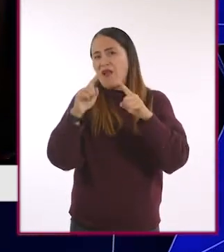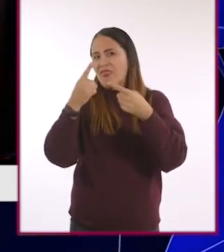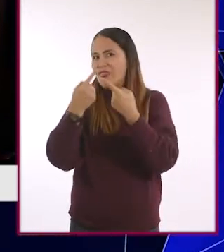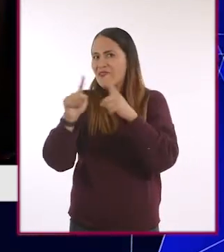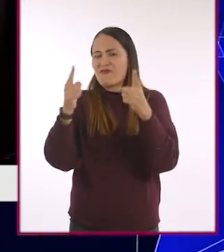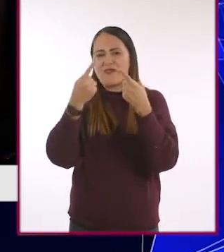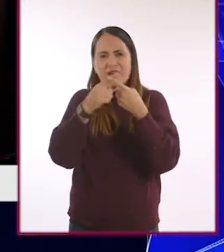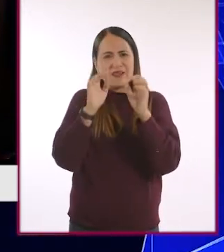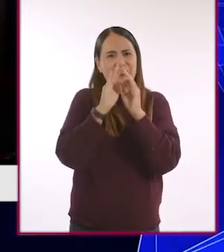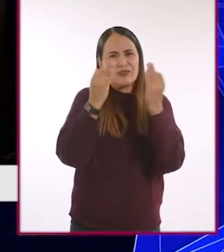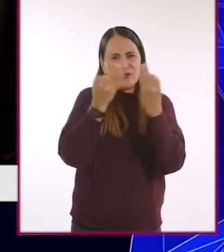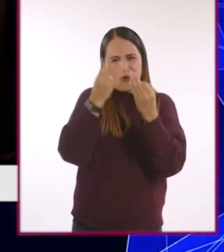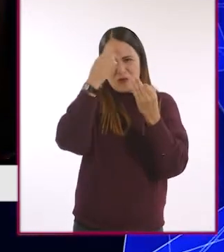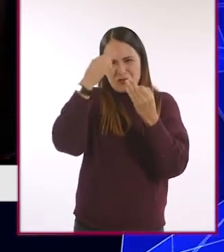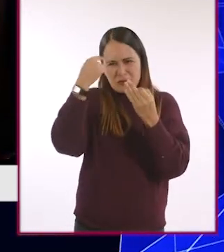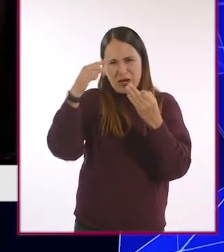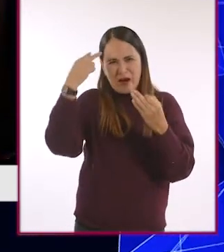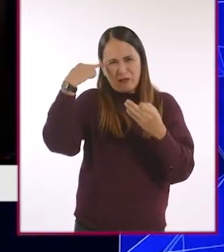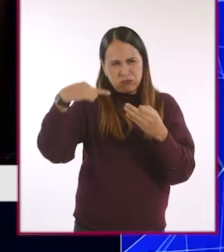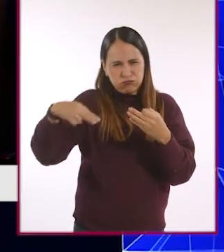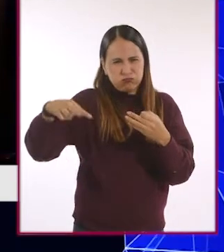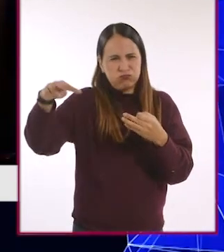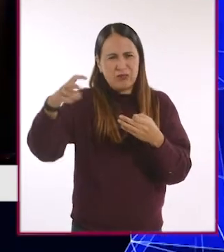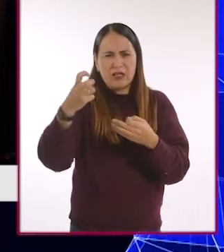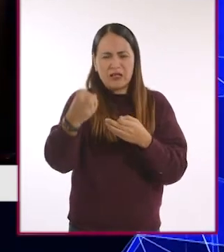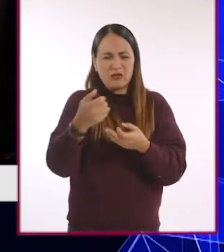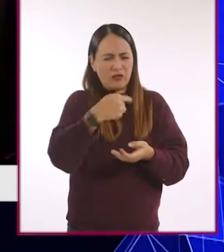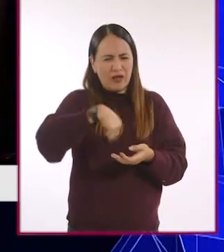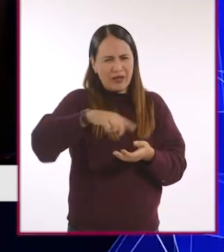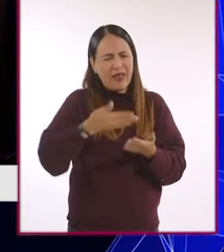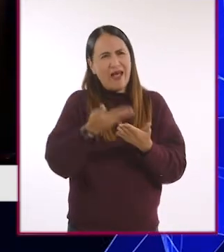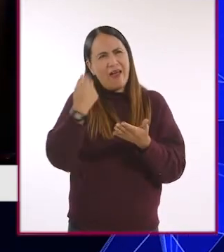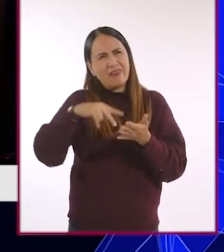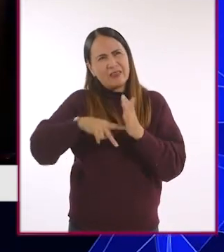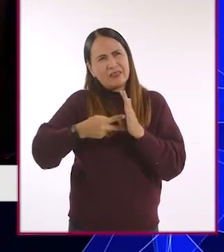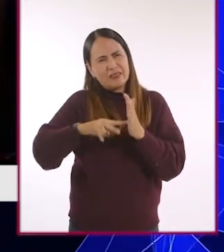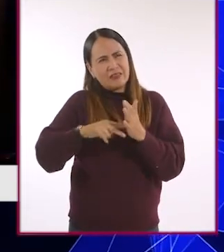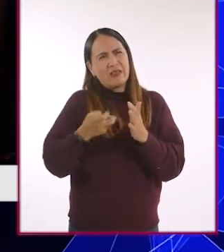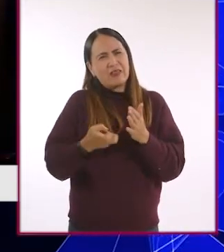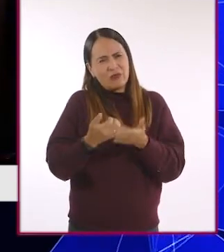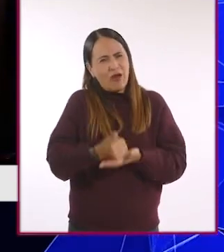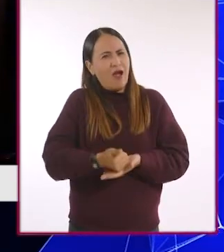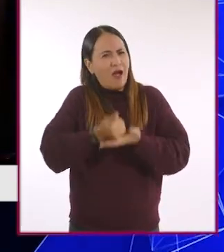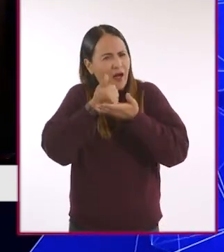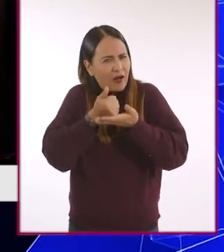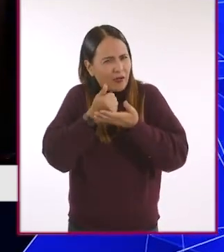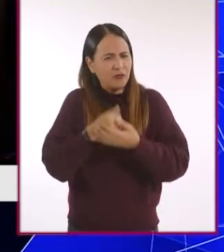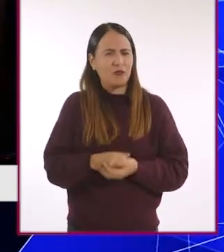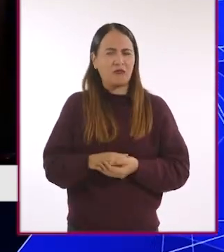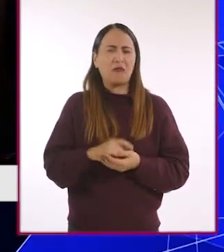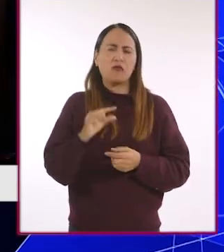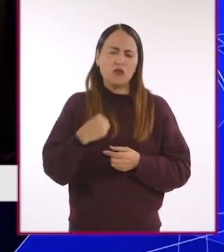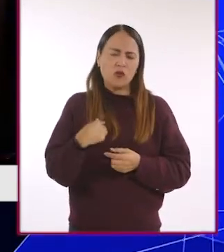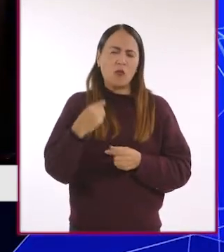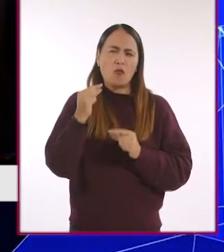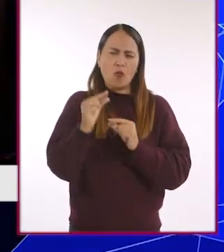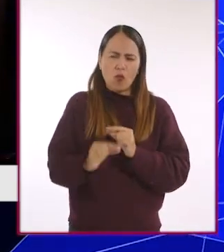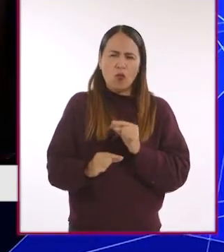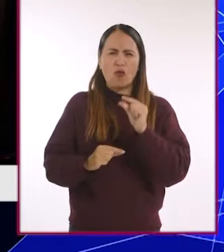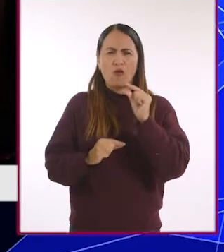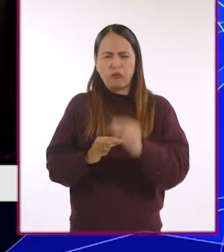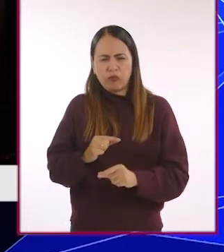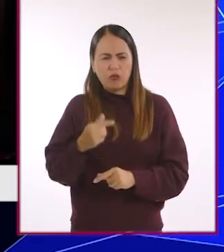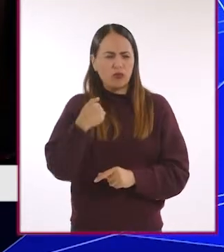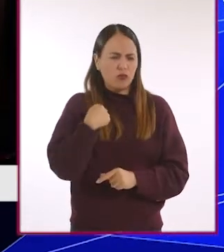estudié ingeniería me ha servido para todo esto. Y creo que esa fue la manera en la que fui permeando, ¿no? Muchos trabajos